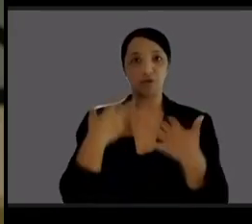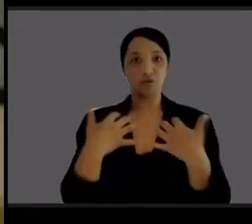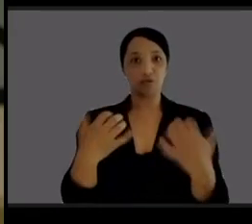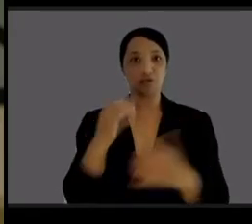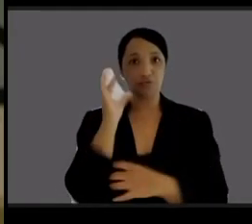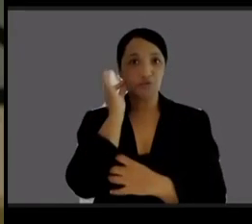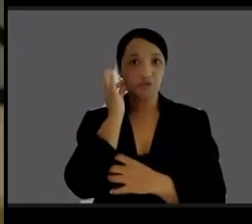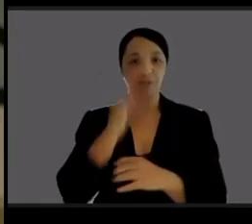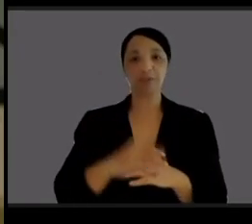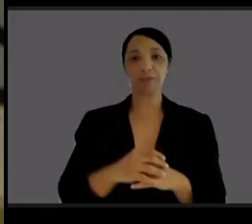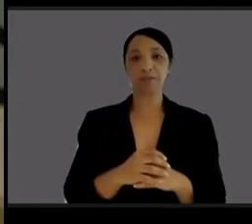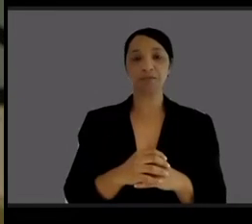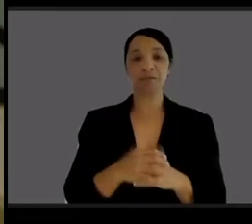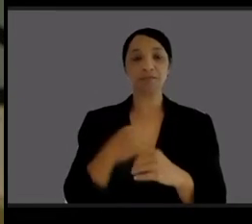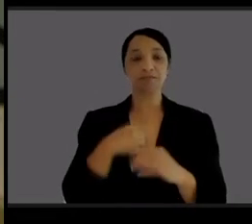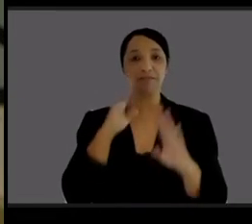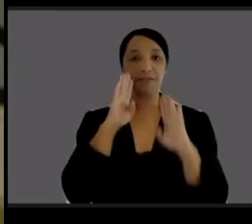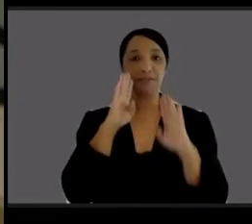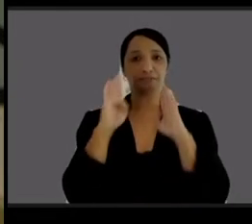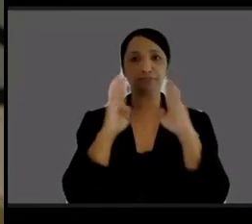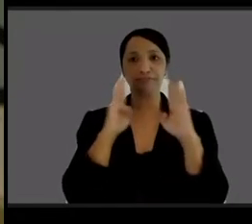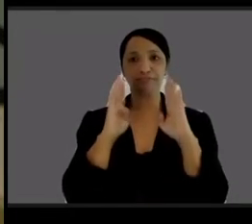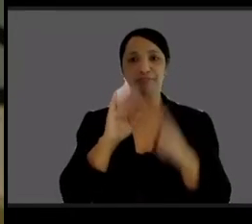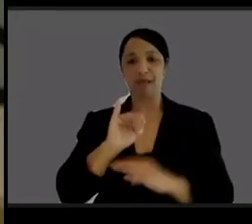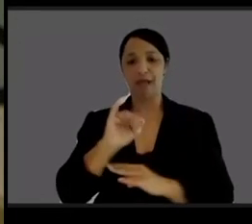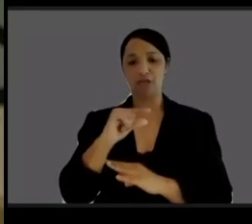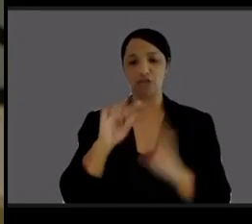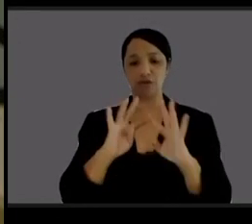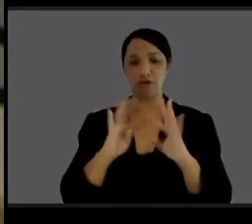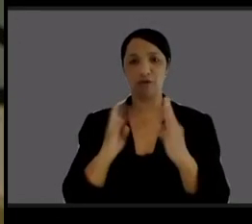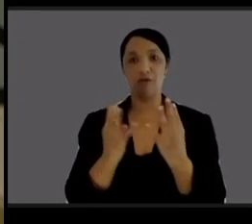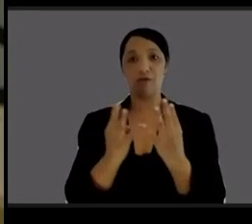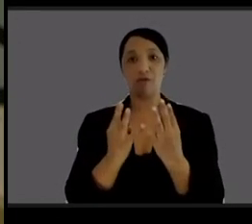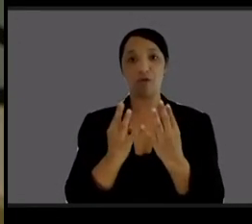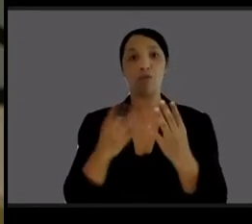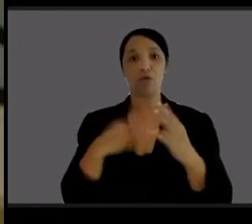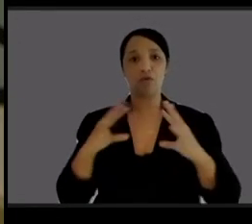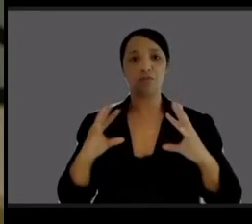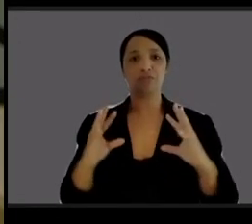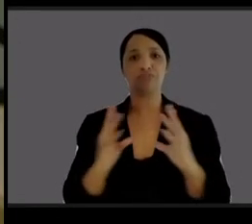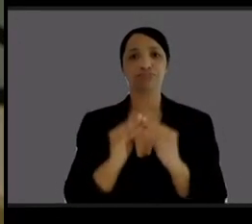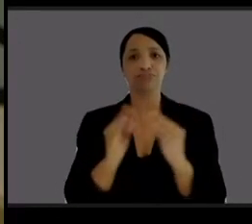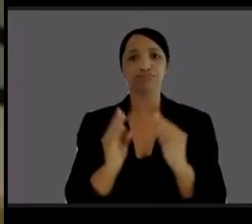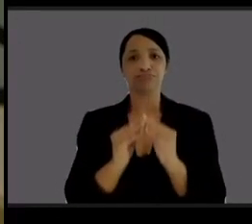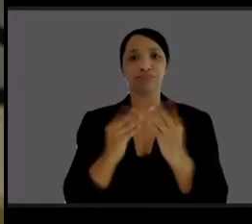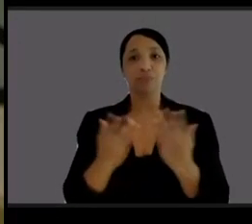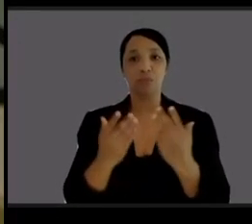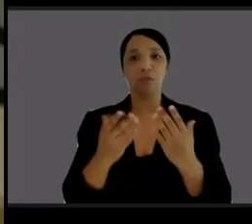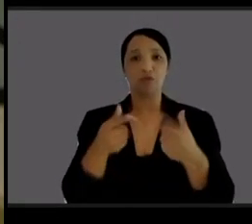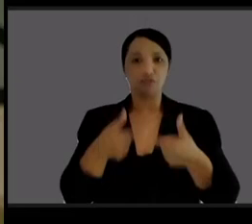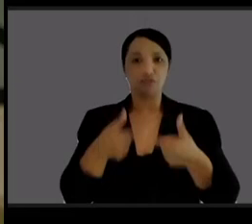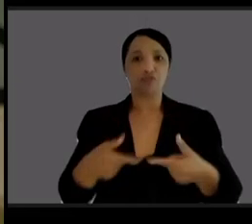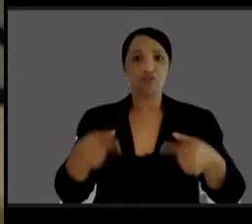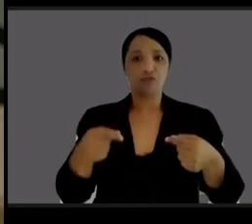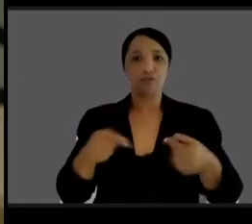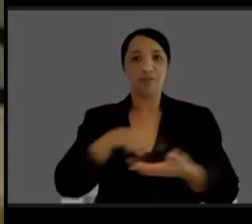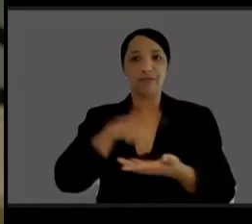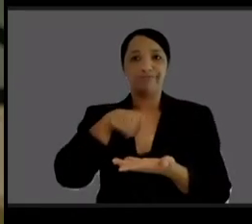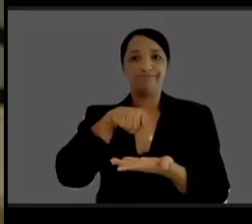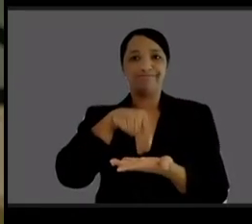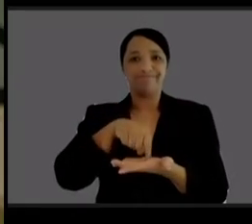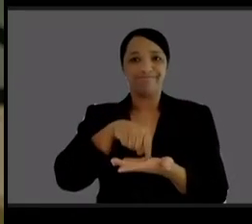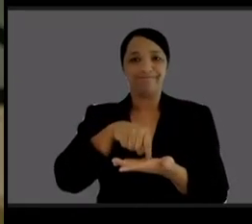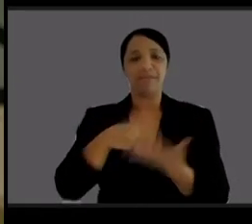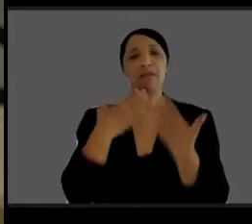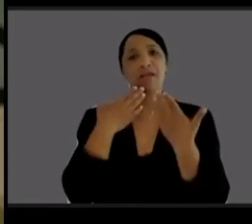Damas y caballeros, para mí es un placer darles la bienvenida a este foro de gobernanza de Internet